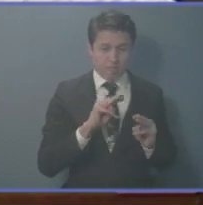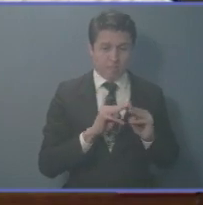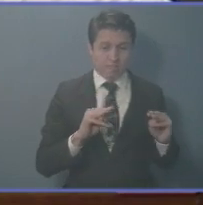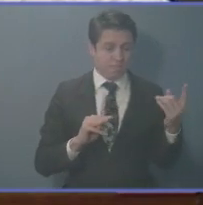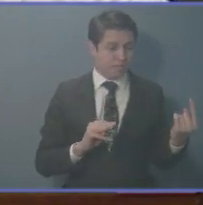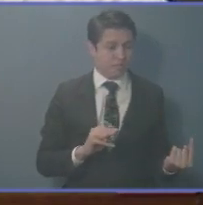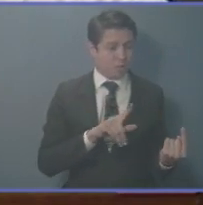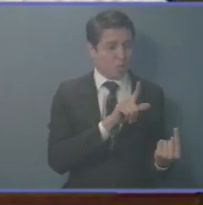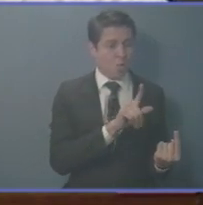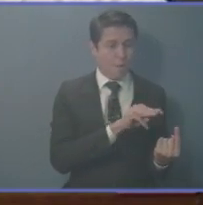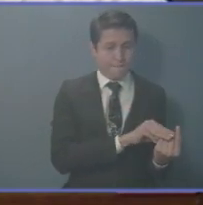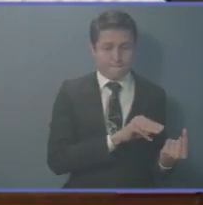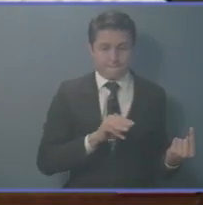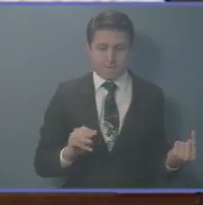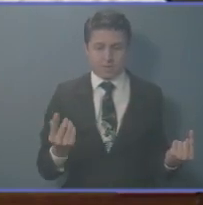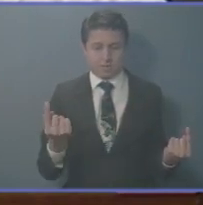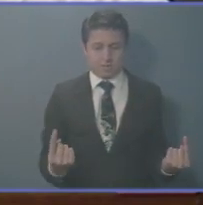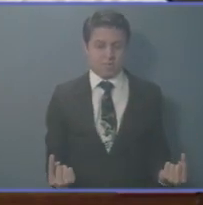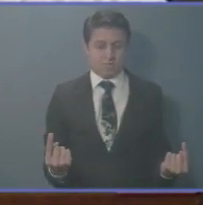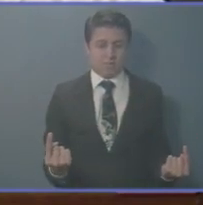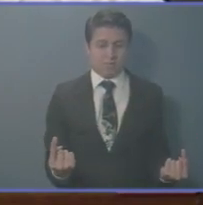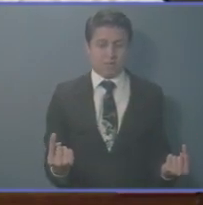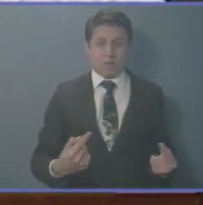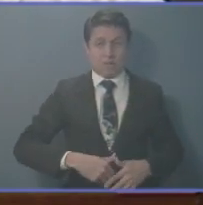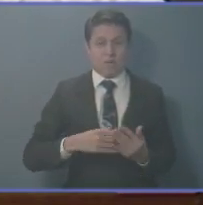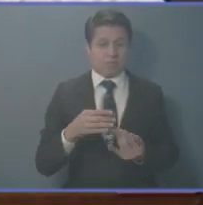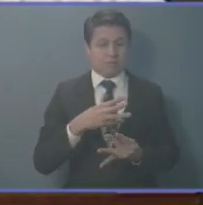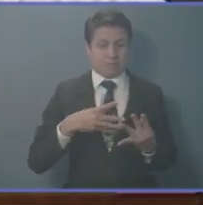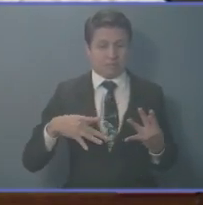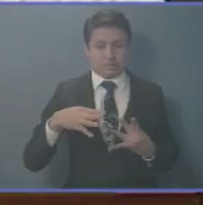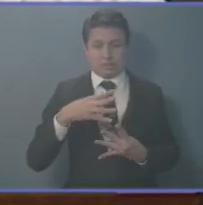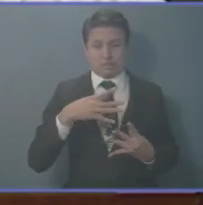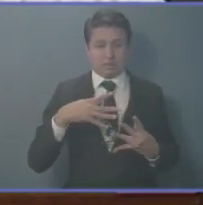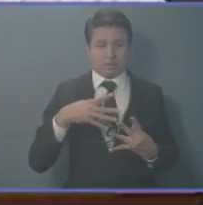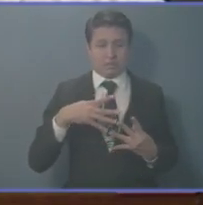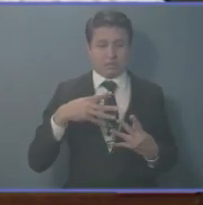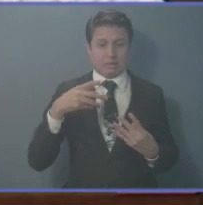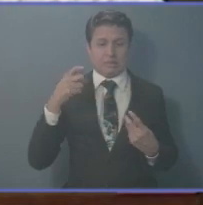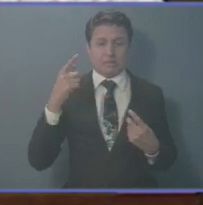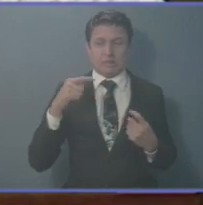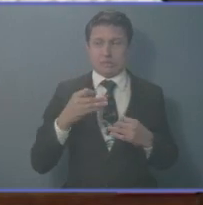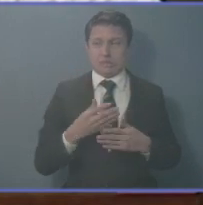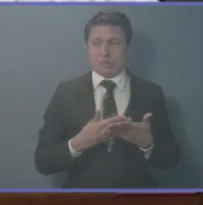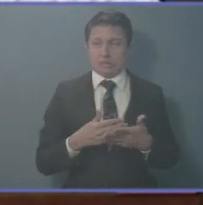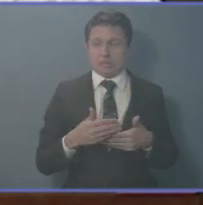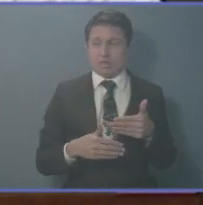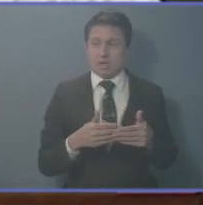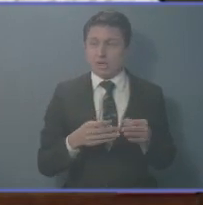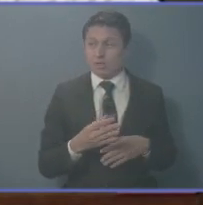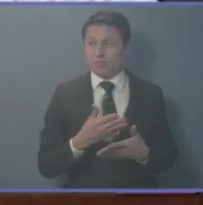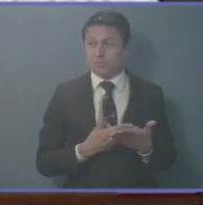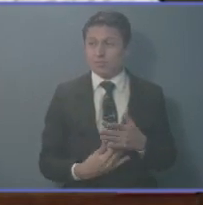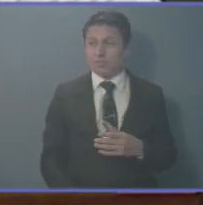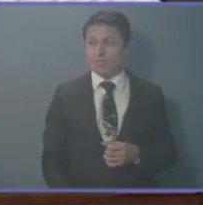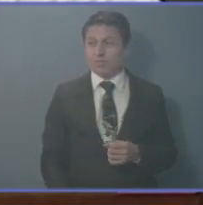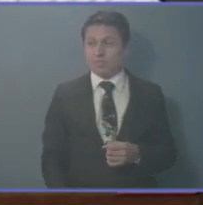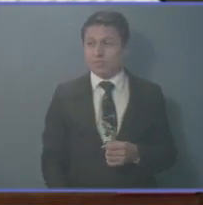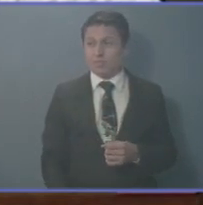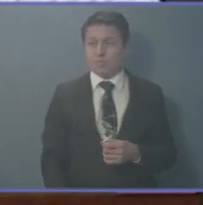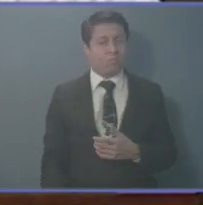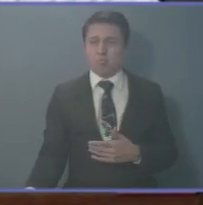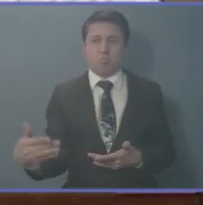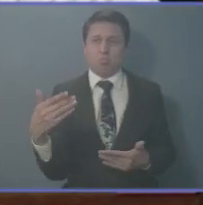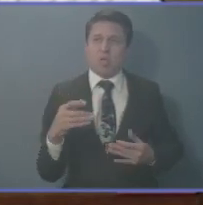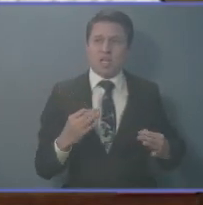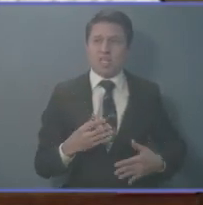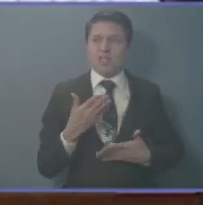cada persona para reducir la posibilidad de transmisión de la enfermedad COVID-19. D. Evitar todo contacto